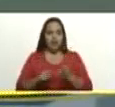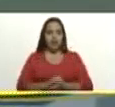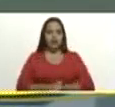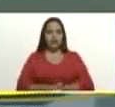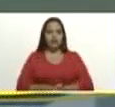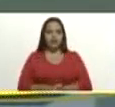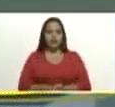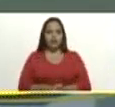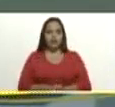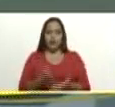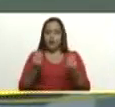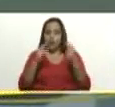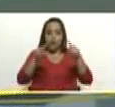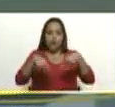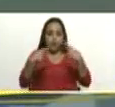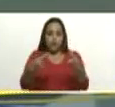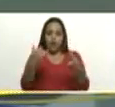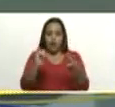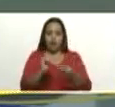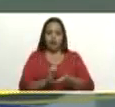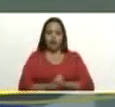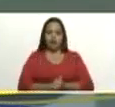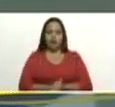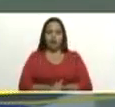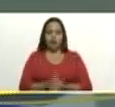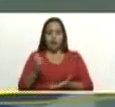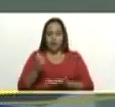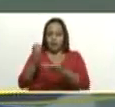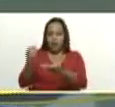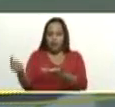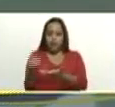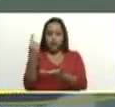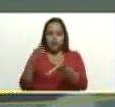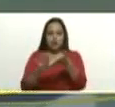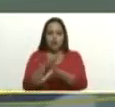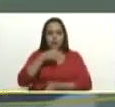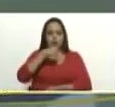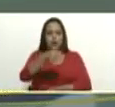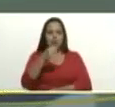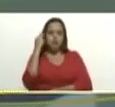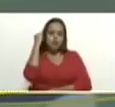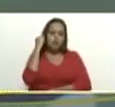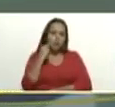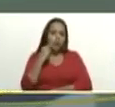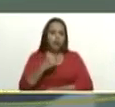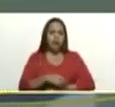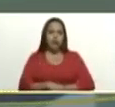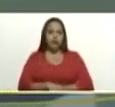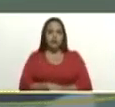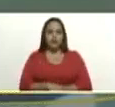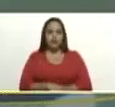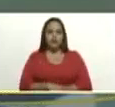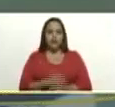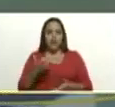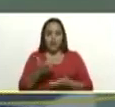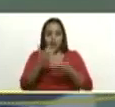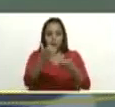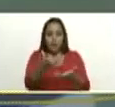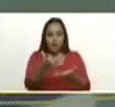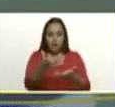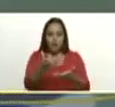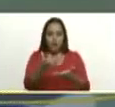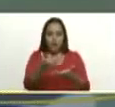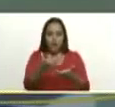Bien actualizado está el Premio Único de Periodismo Simón Bolívar, el premio a